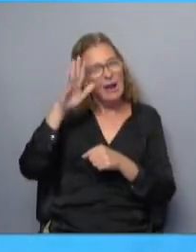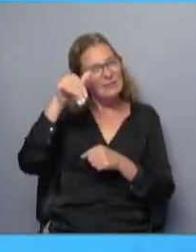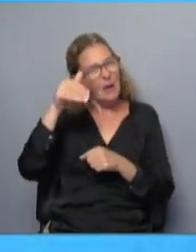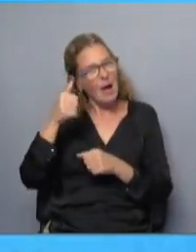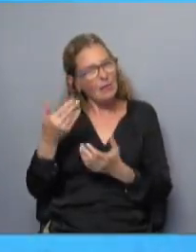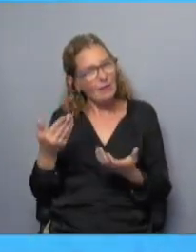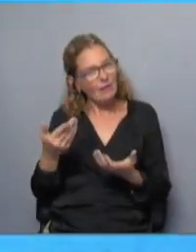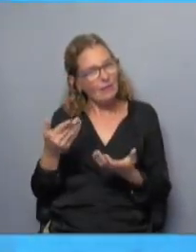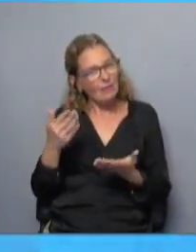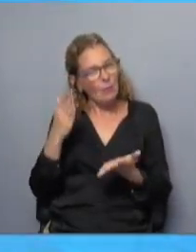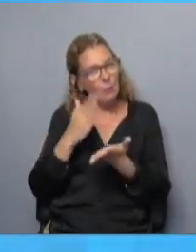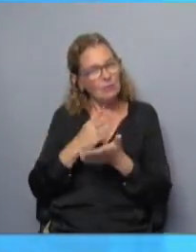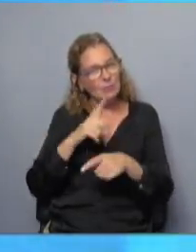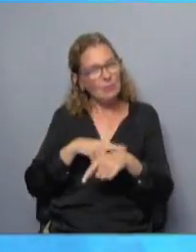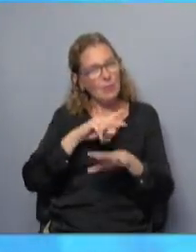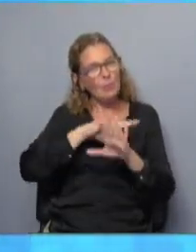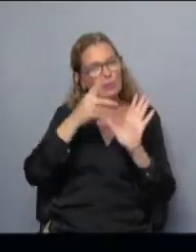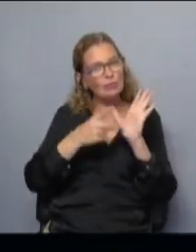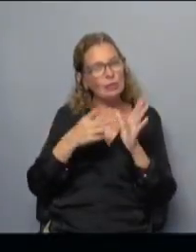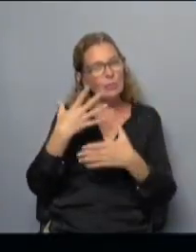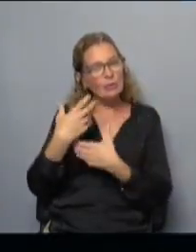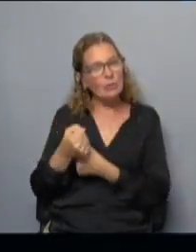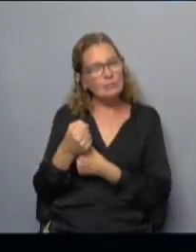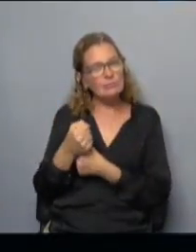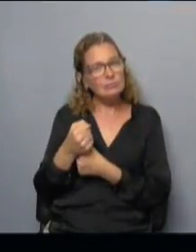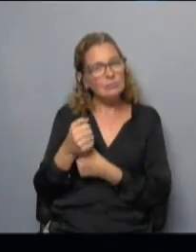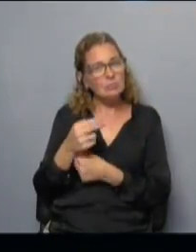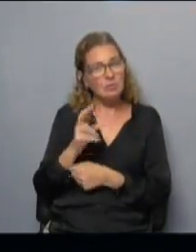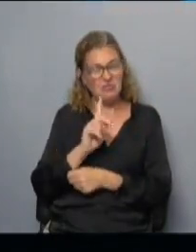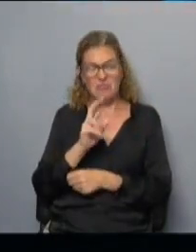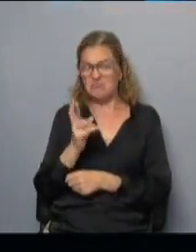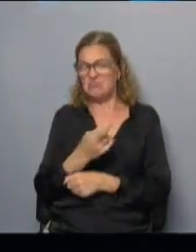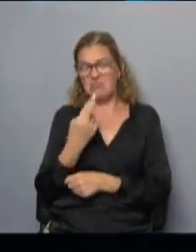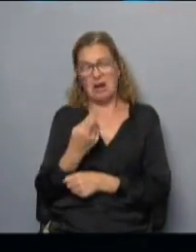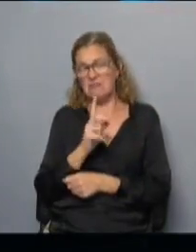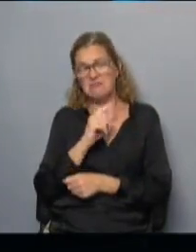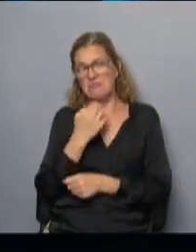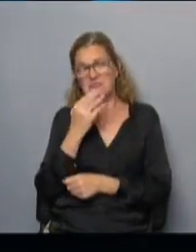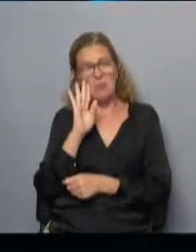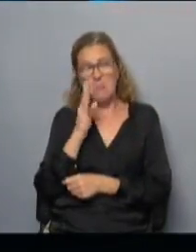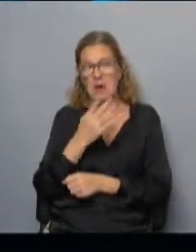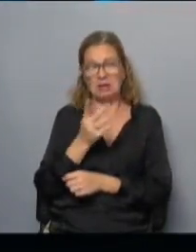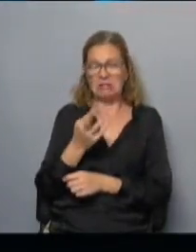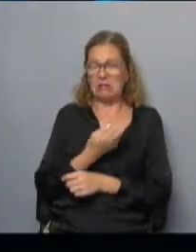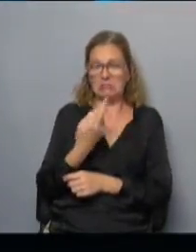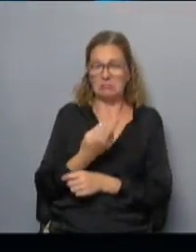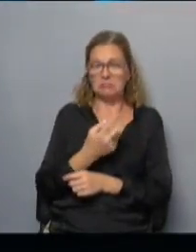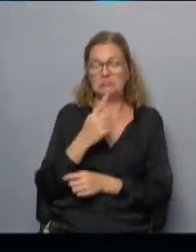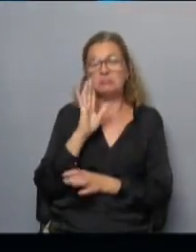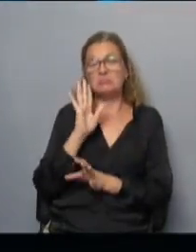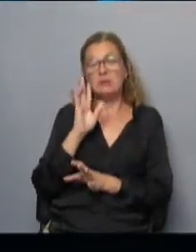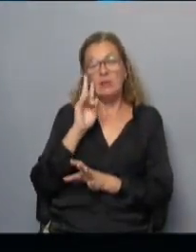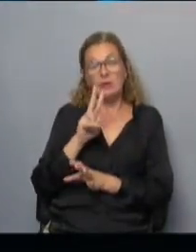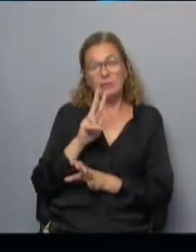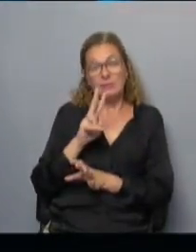este último tiempo para sumarse algún proyecto para colaborar no no me parece raro es decir a